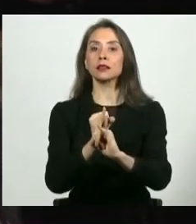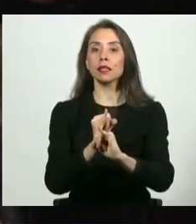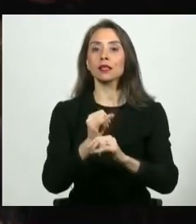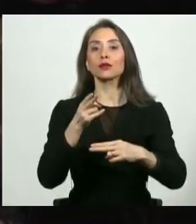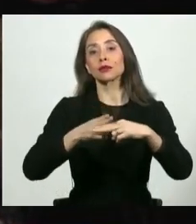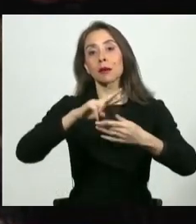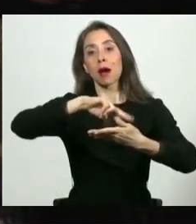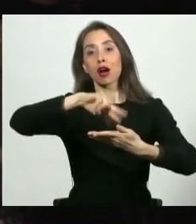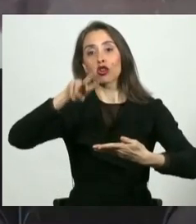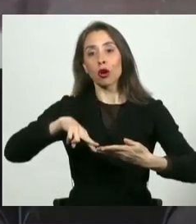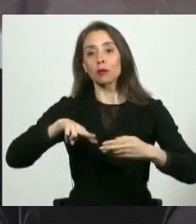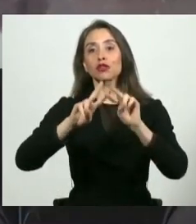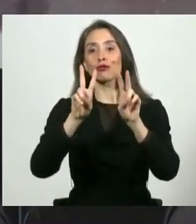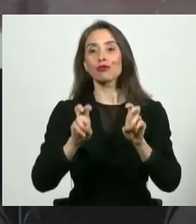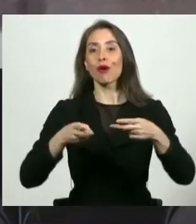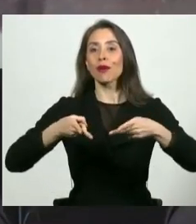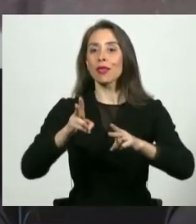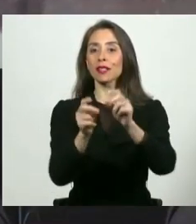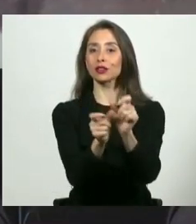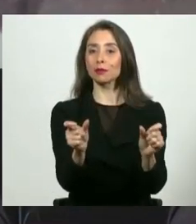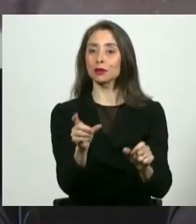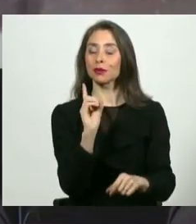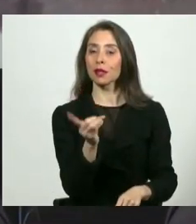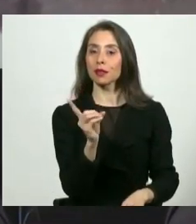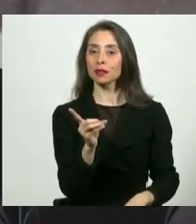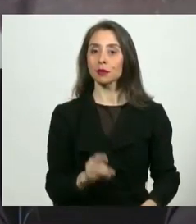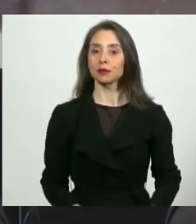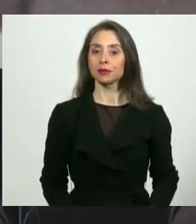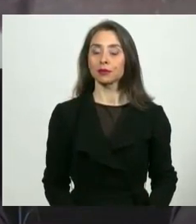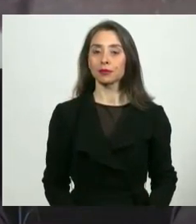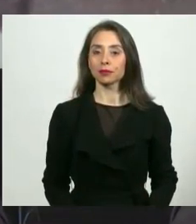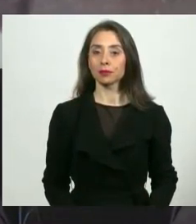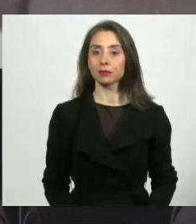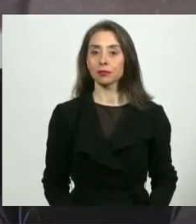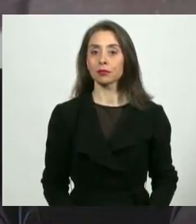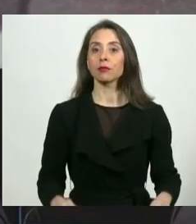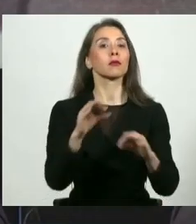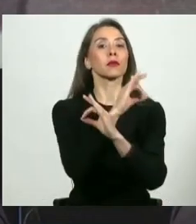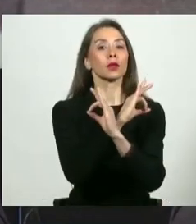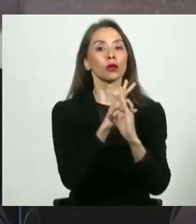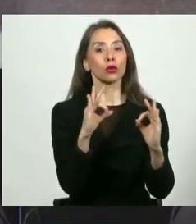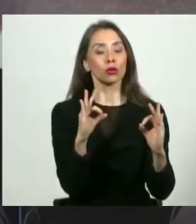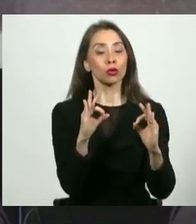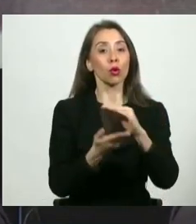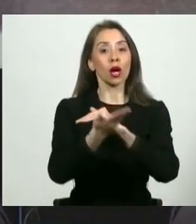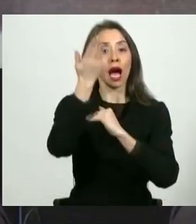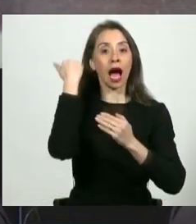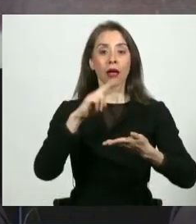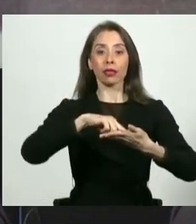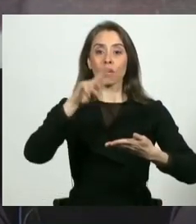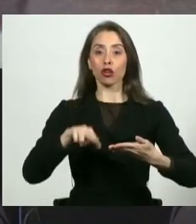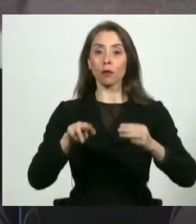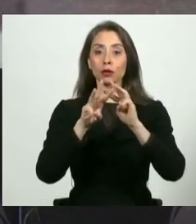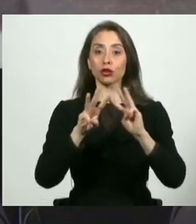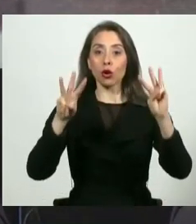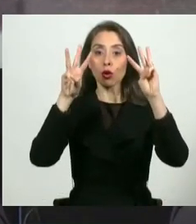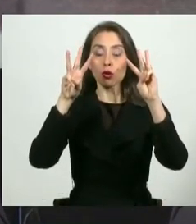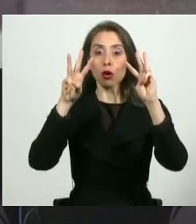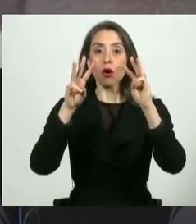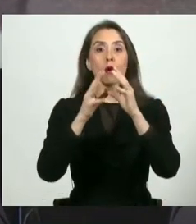Convención sobre los Derechos de las Personas con Discapacidad. Nunca una convención de las Naciones Unidas generó tal